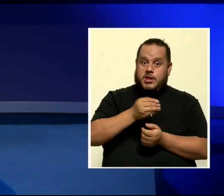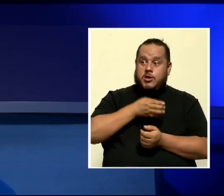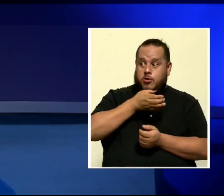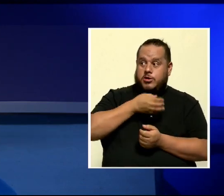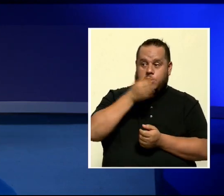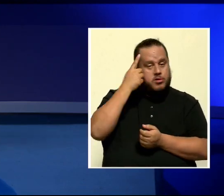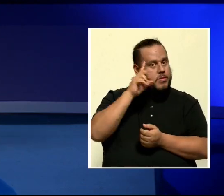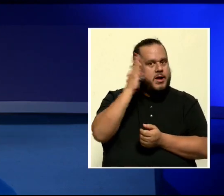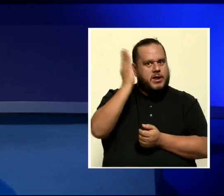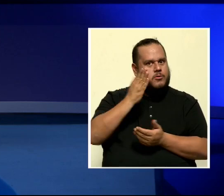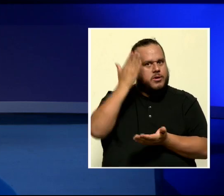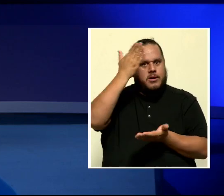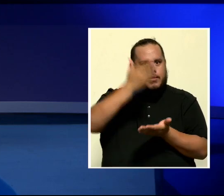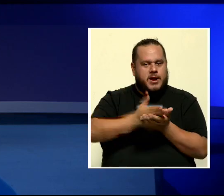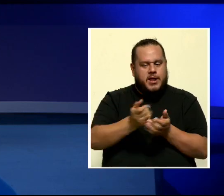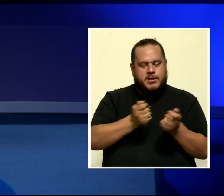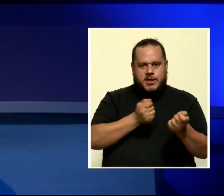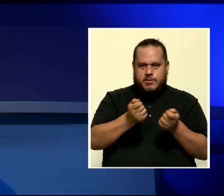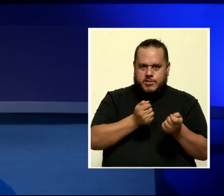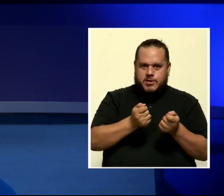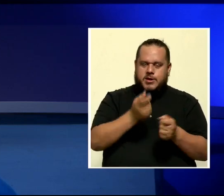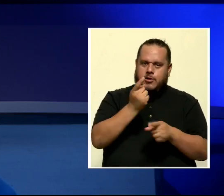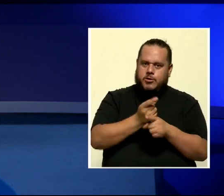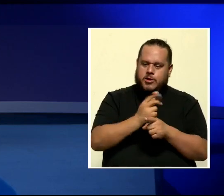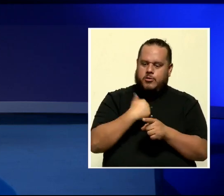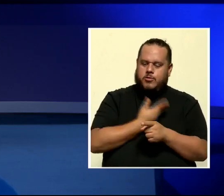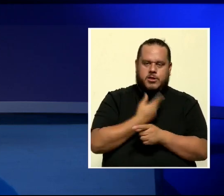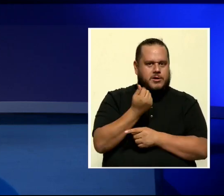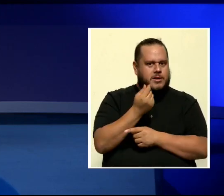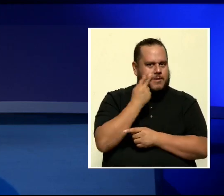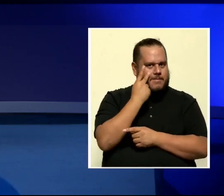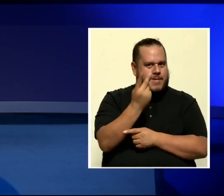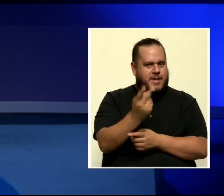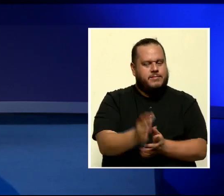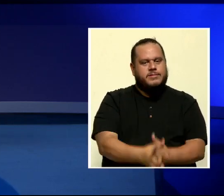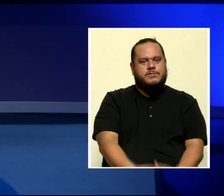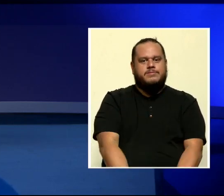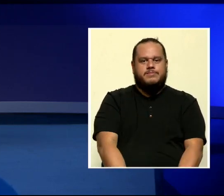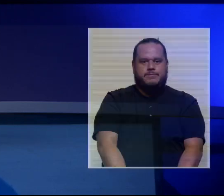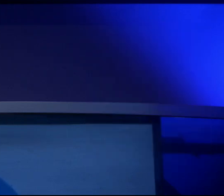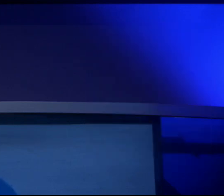nunca dejar de administrar correctamente nuestro dinero. Veamos.